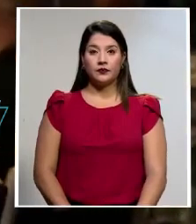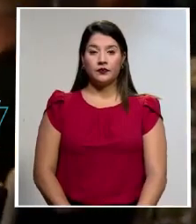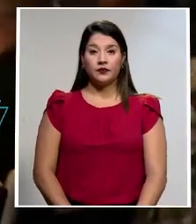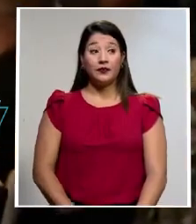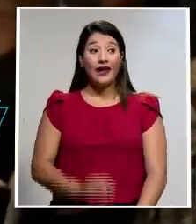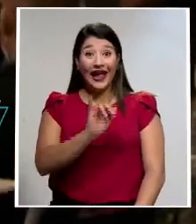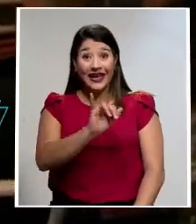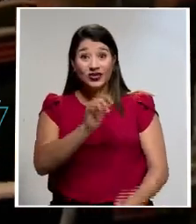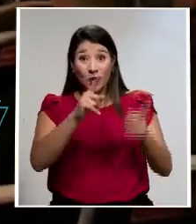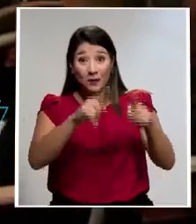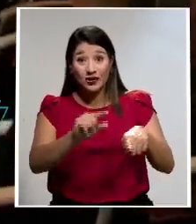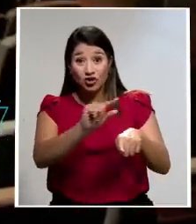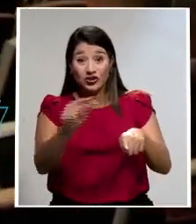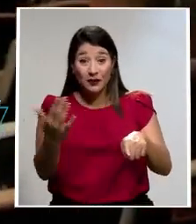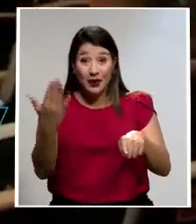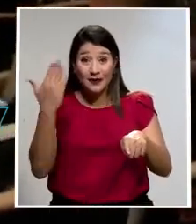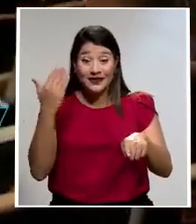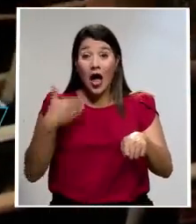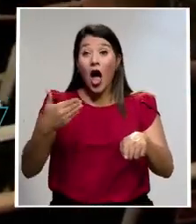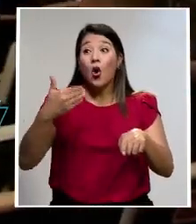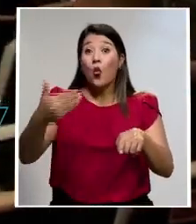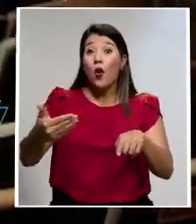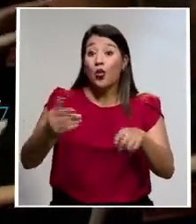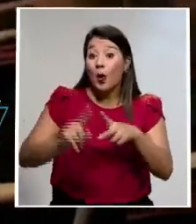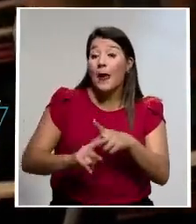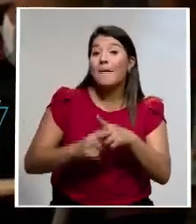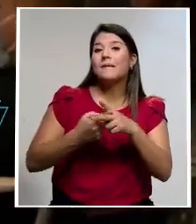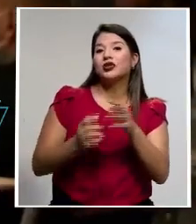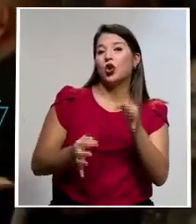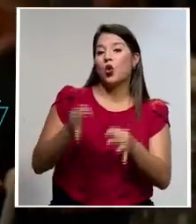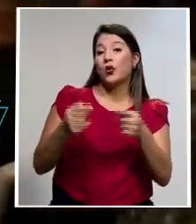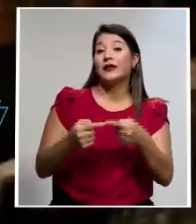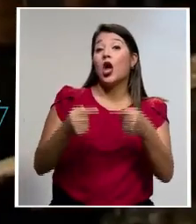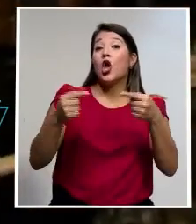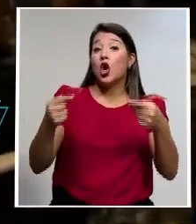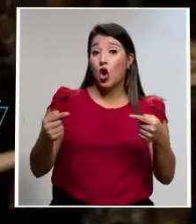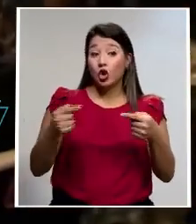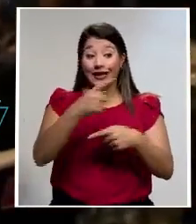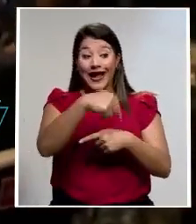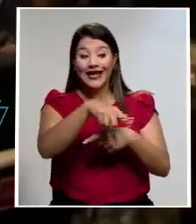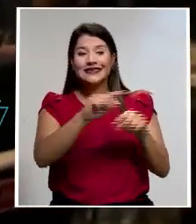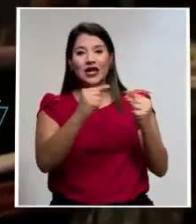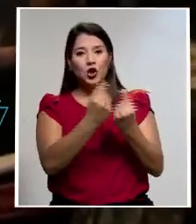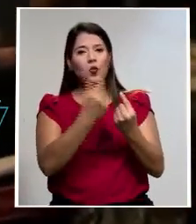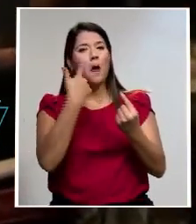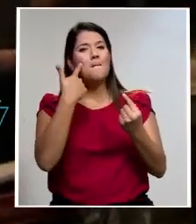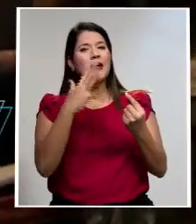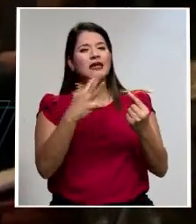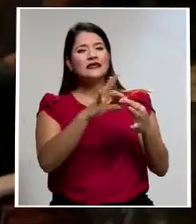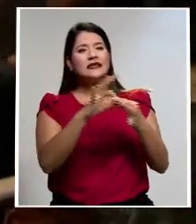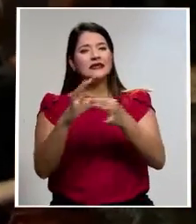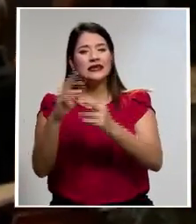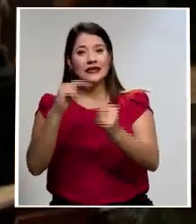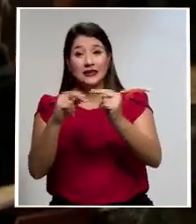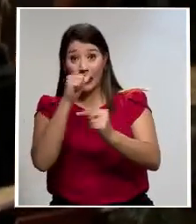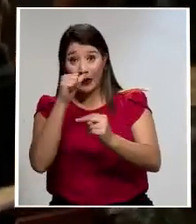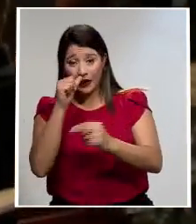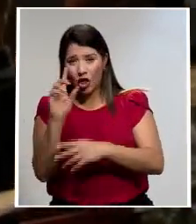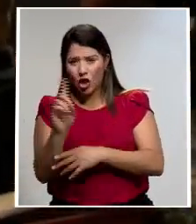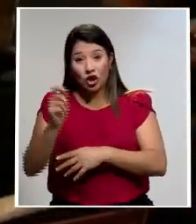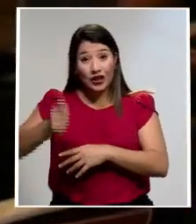Esto sucedió la semana pasada cuando apenas iba a comenzar el juicio contra una presunta banda dedicada al narcotráfico y sicariato. El juicio se desarrolla